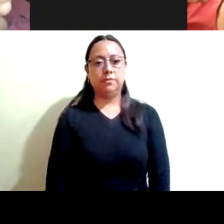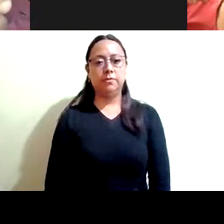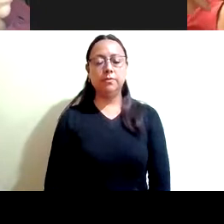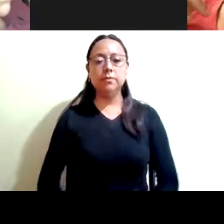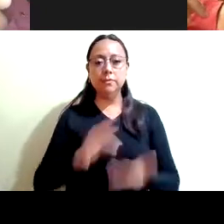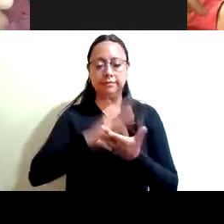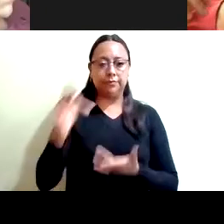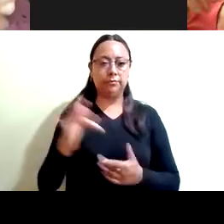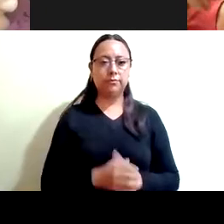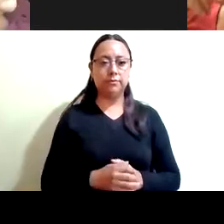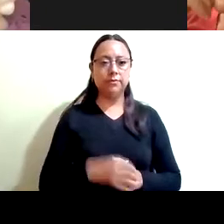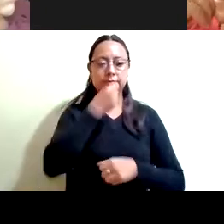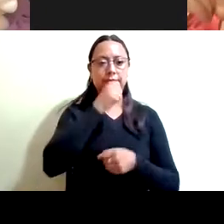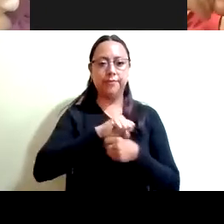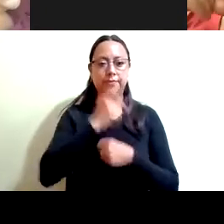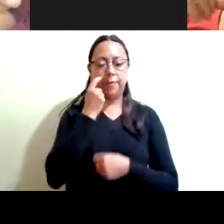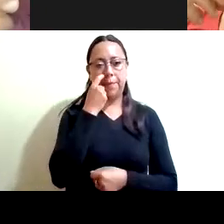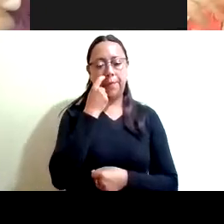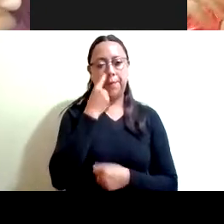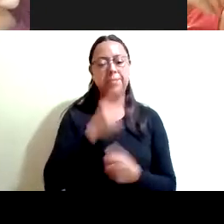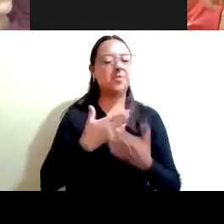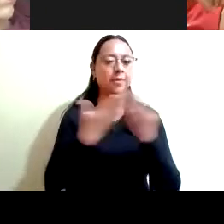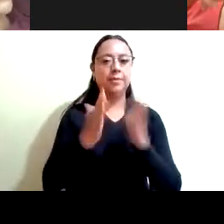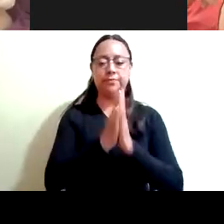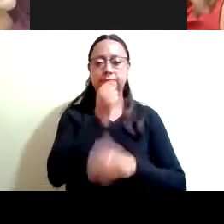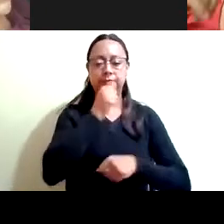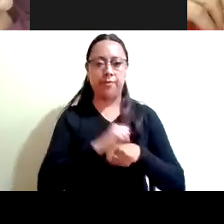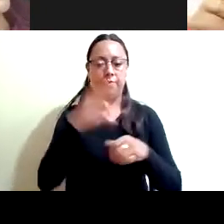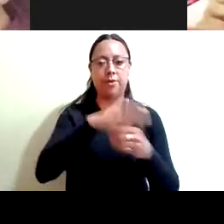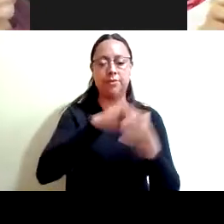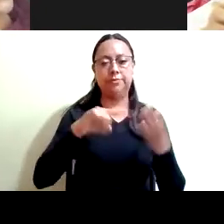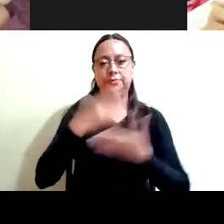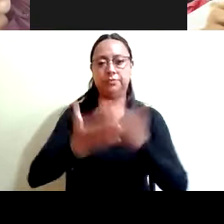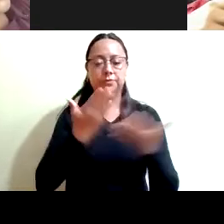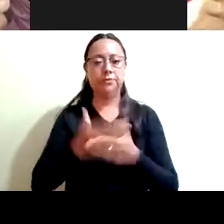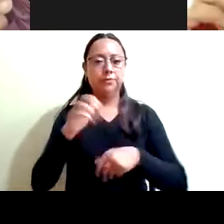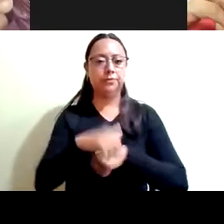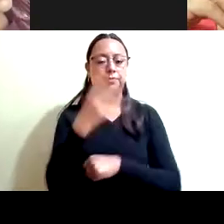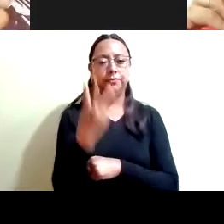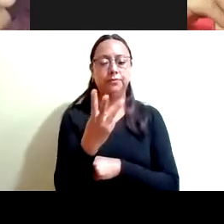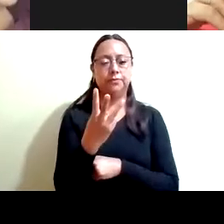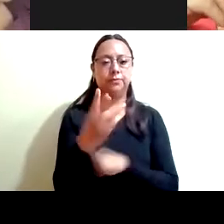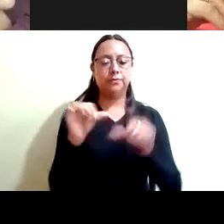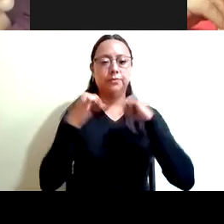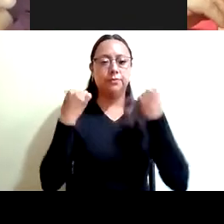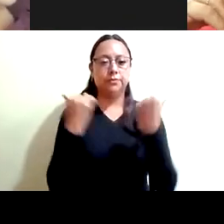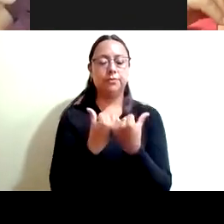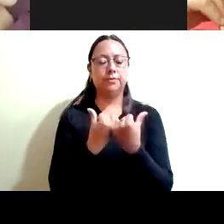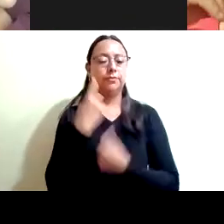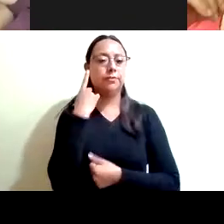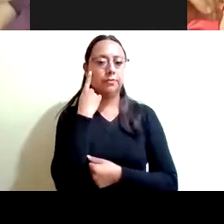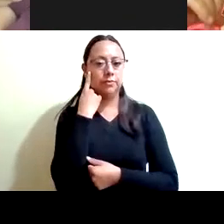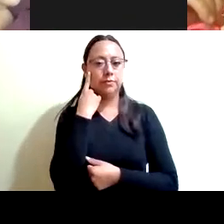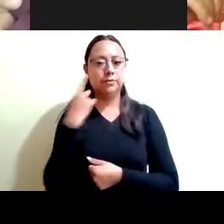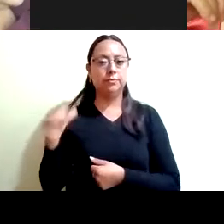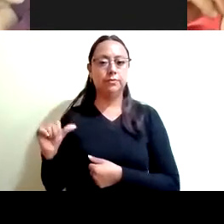Gracias, secretaria. Secretaria, proceda a someter a votación la propuesta número 3 de la Asociación Parlamentaria Ciudadana.